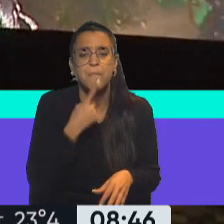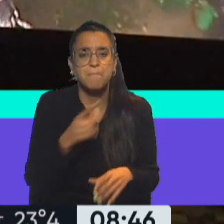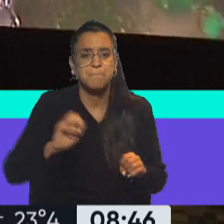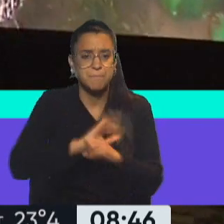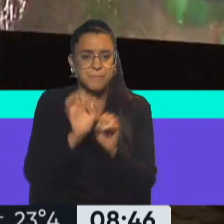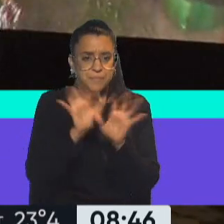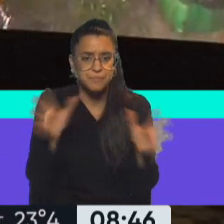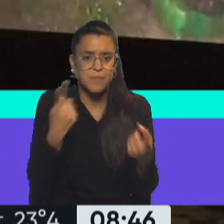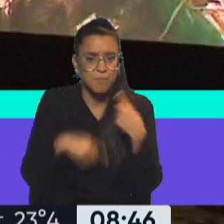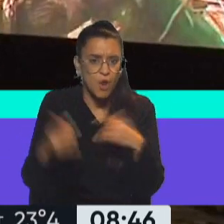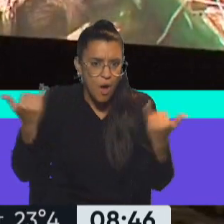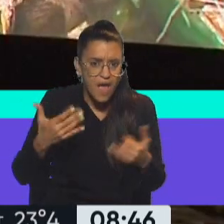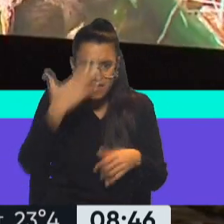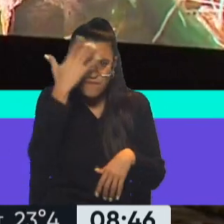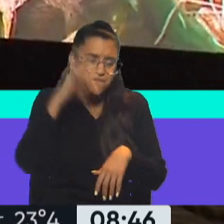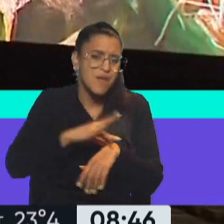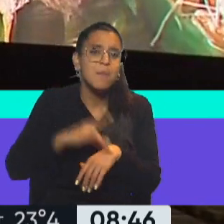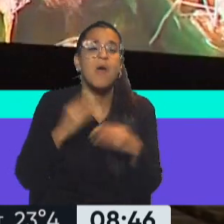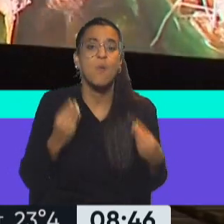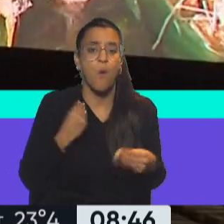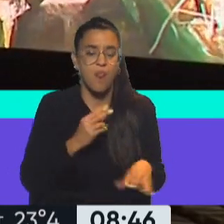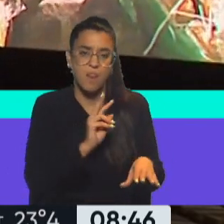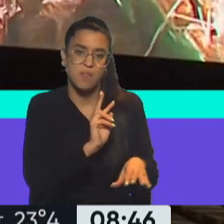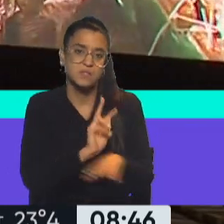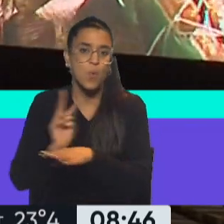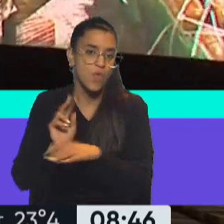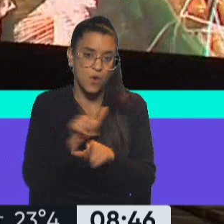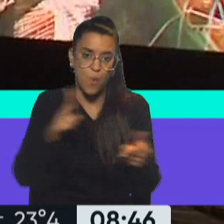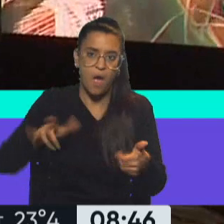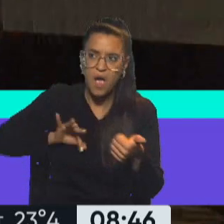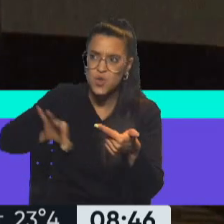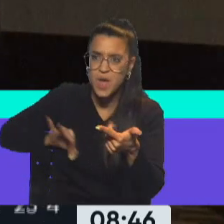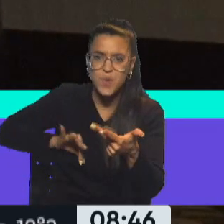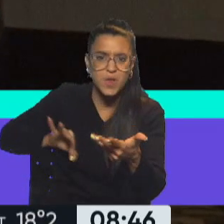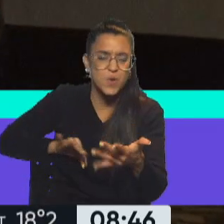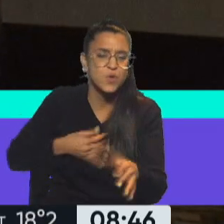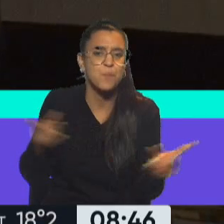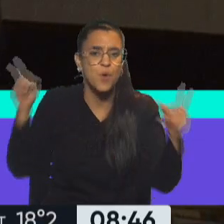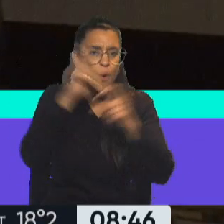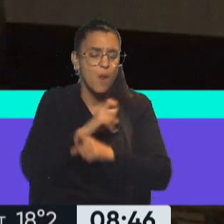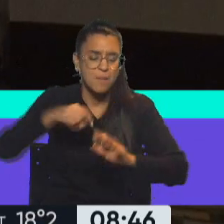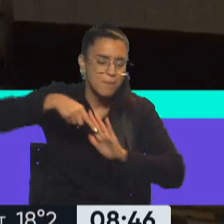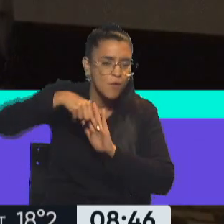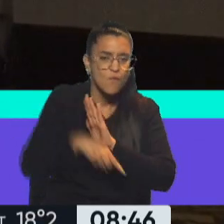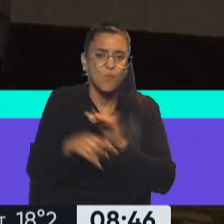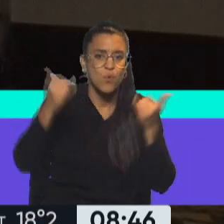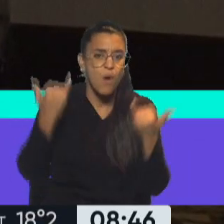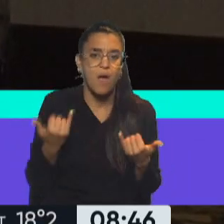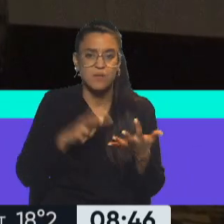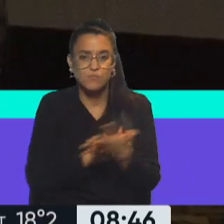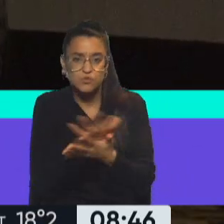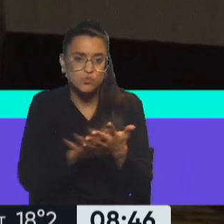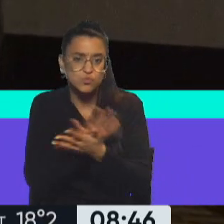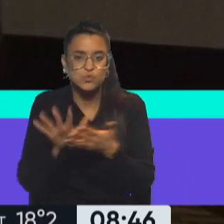todavía una enfermedad endémica que es la seguridad, producto de años y años de problemas estructurales en la resolución